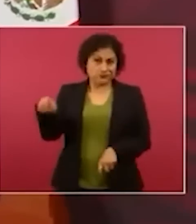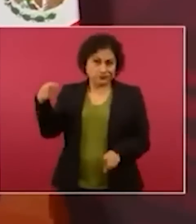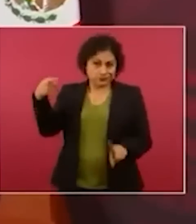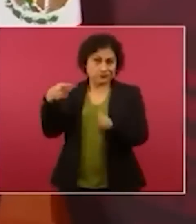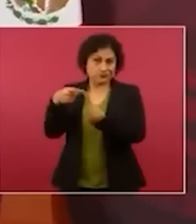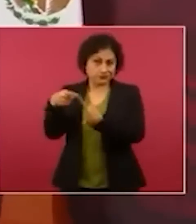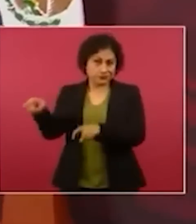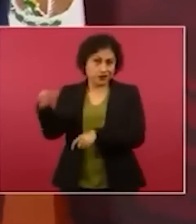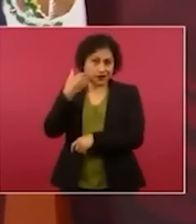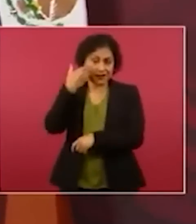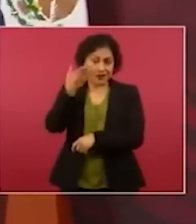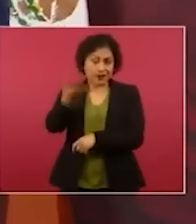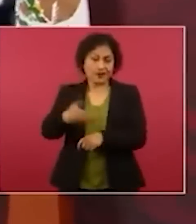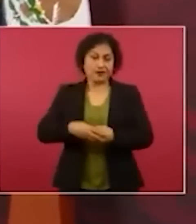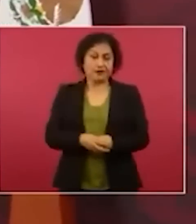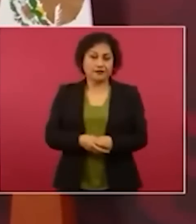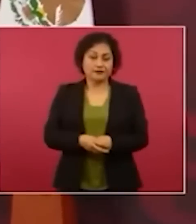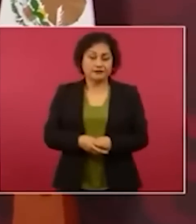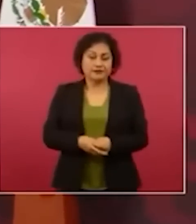o a seguir